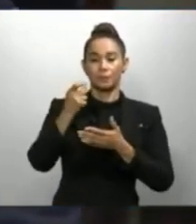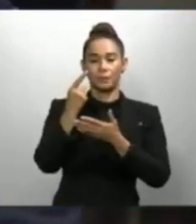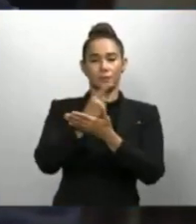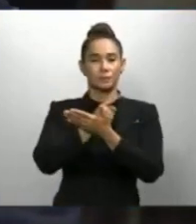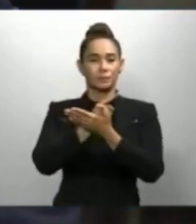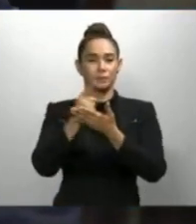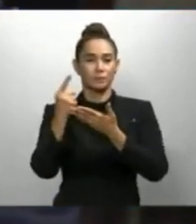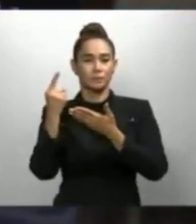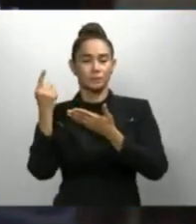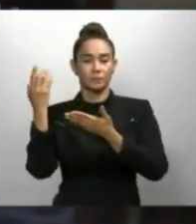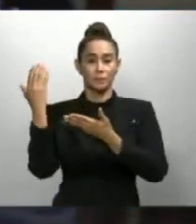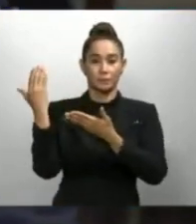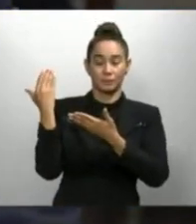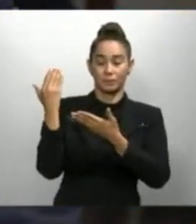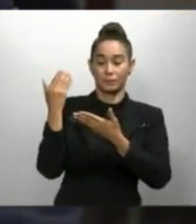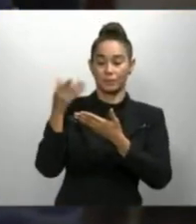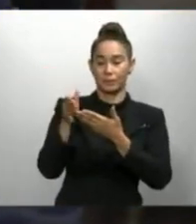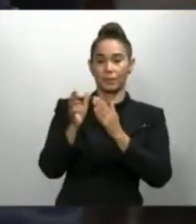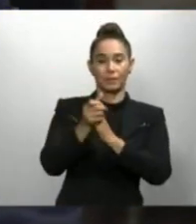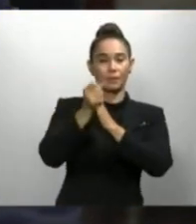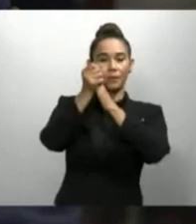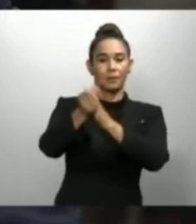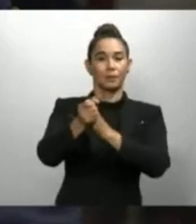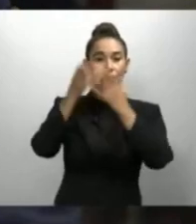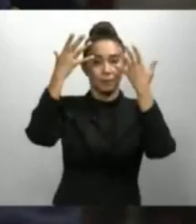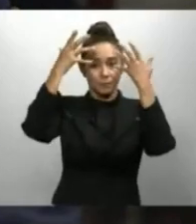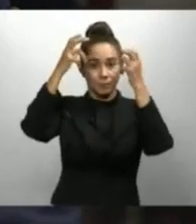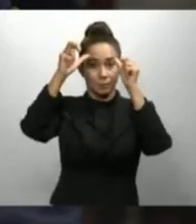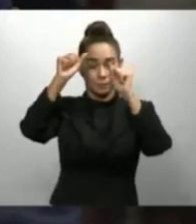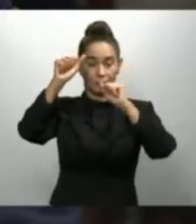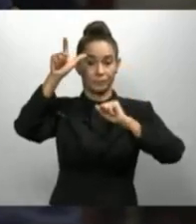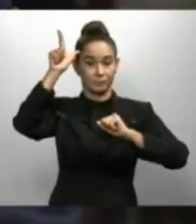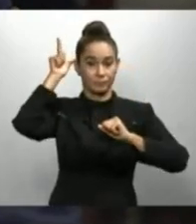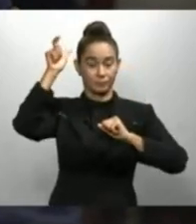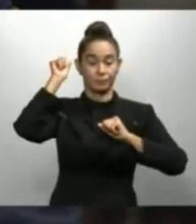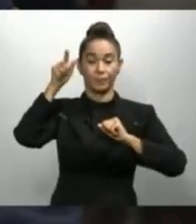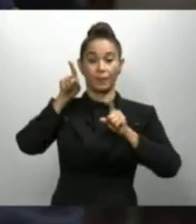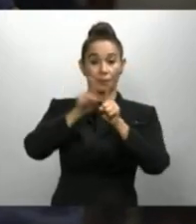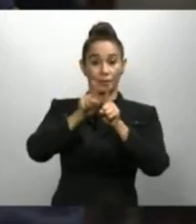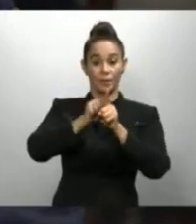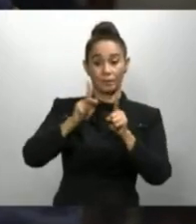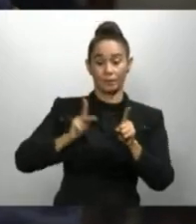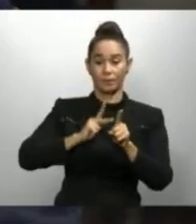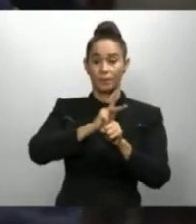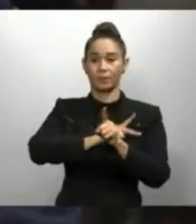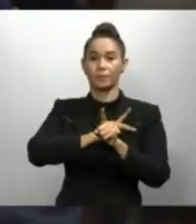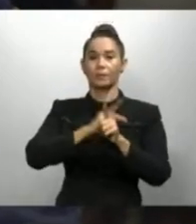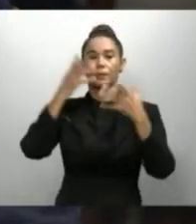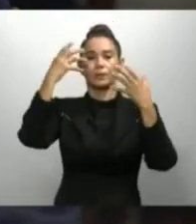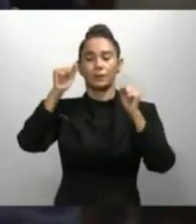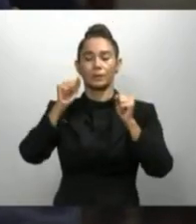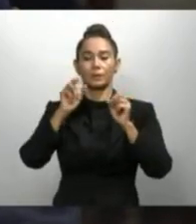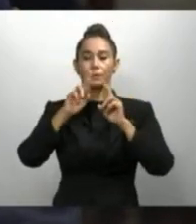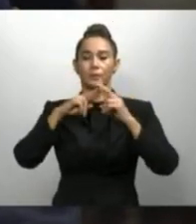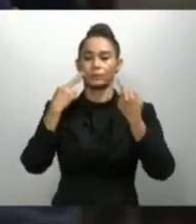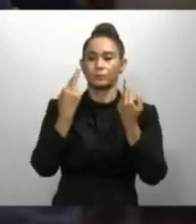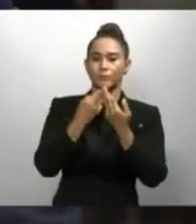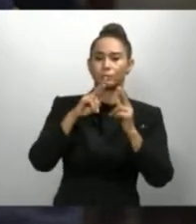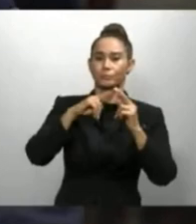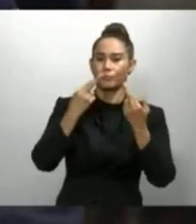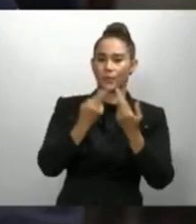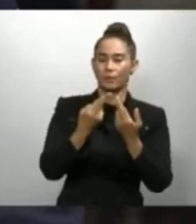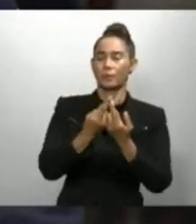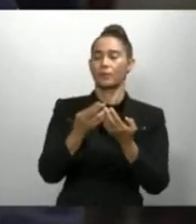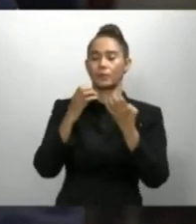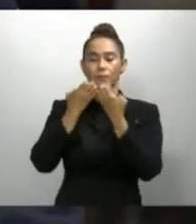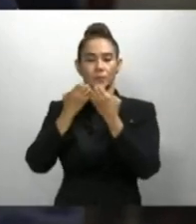semanas, encabezado por el presidente de la República y por la señora vicepresidenta, hemos venido redoblando